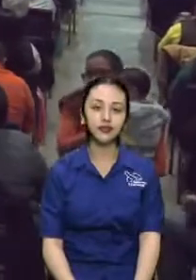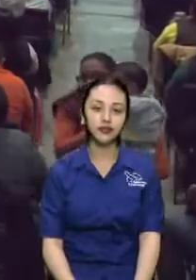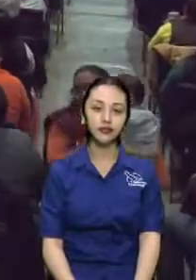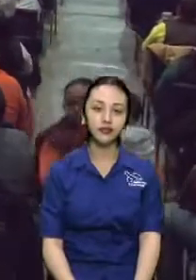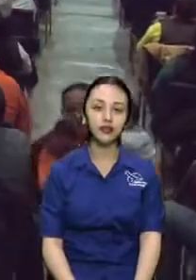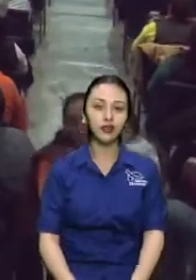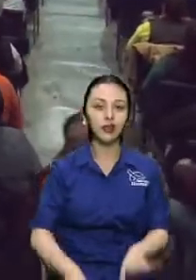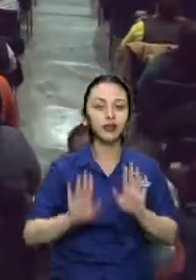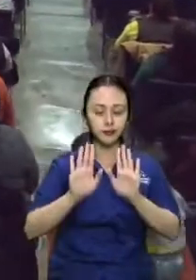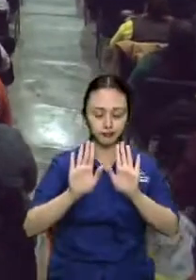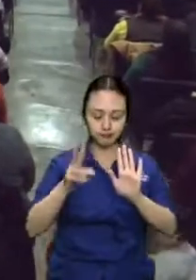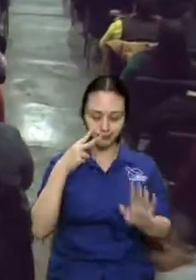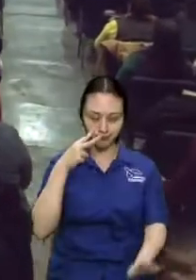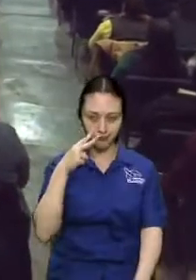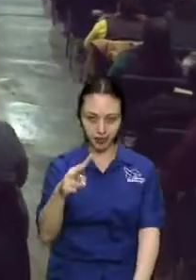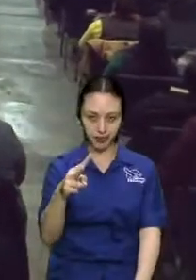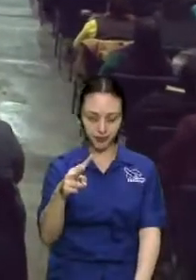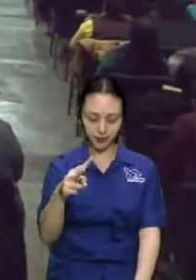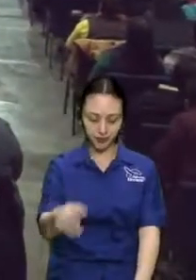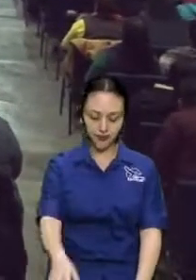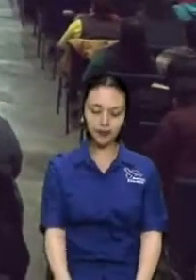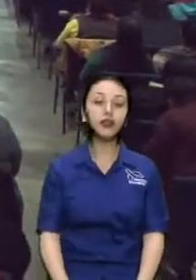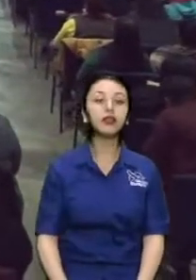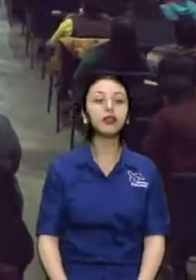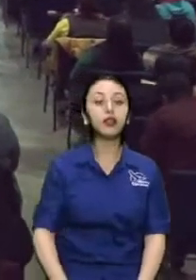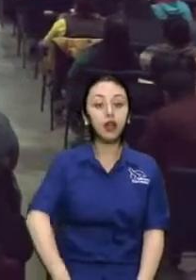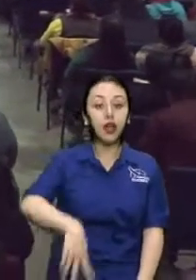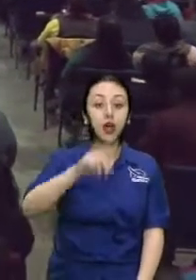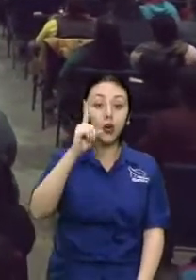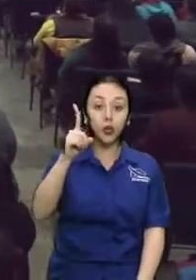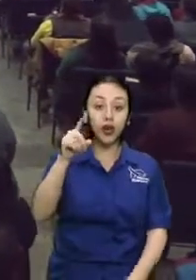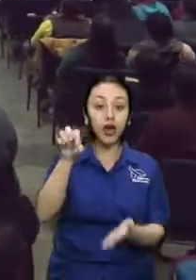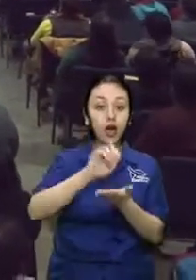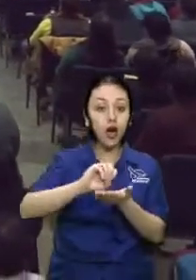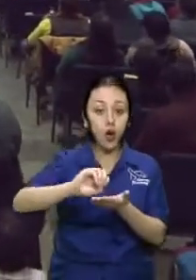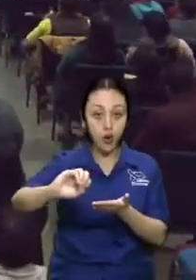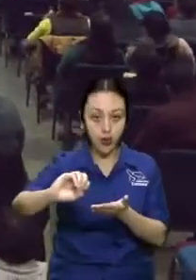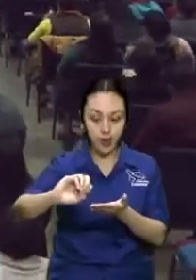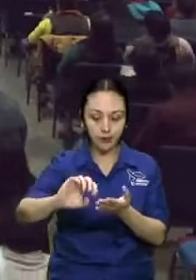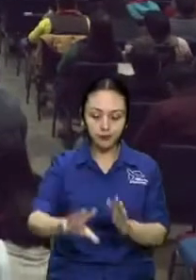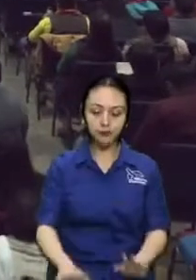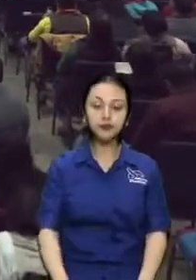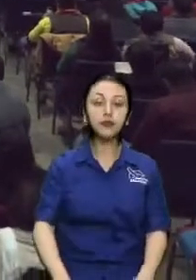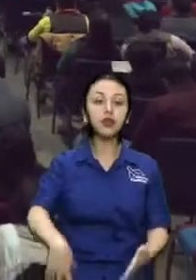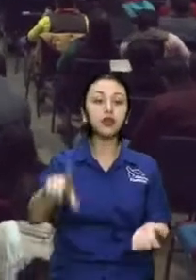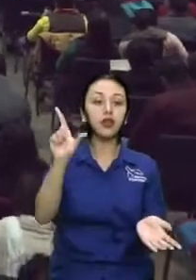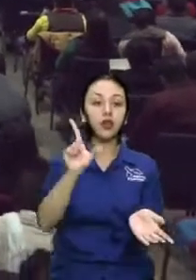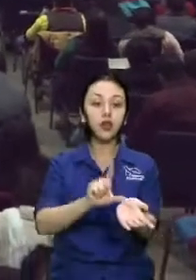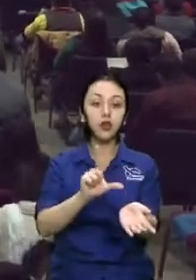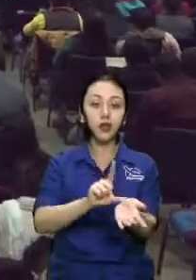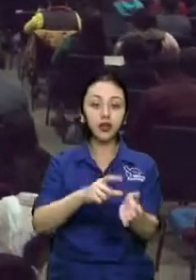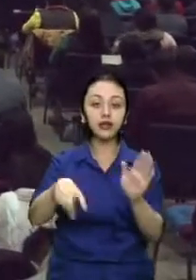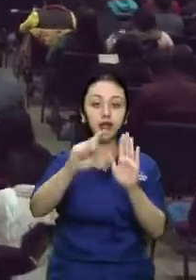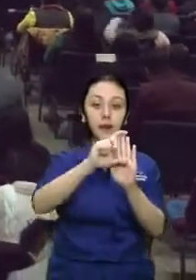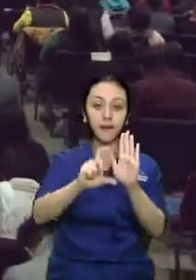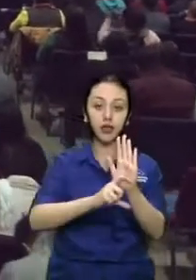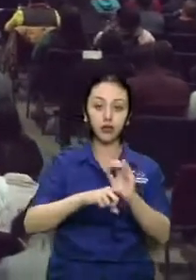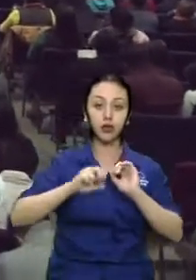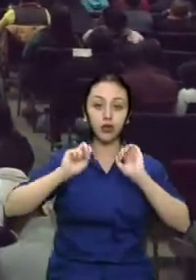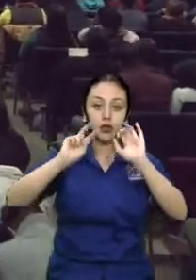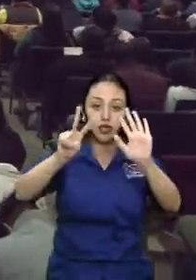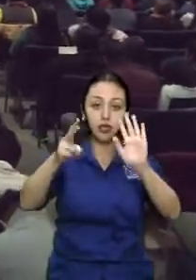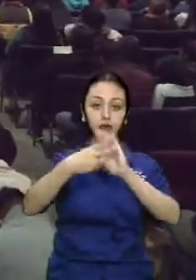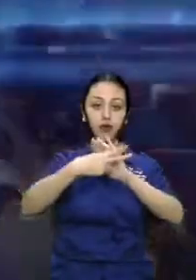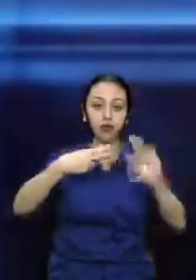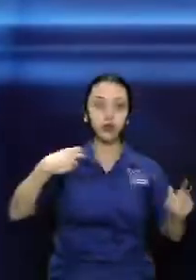Entonces, mire, pues aquí empieza, esta es una hazaña, esta es una hazaña. Lucas 7:28. Os digo que